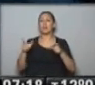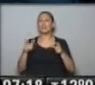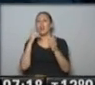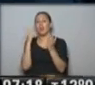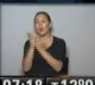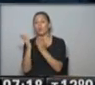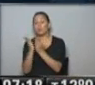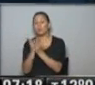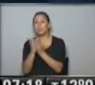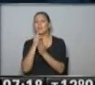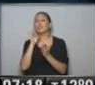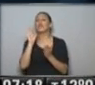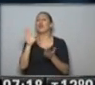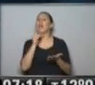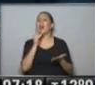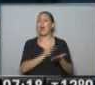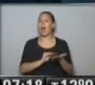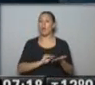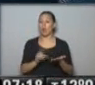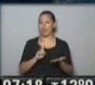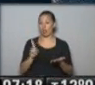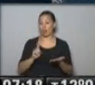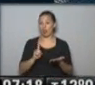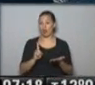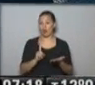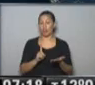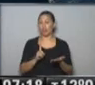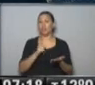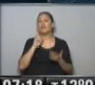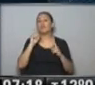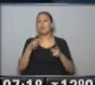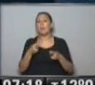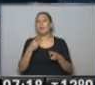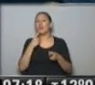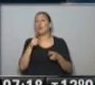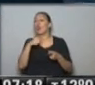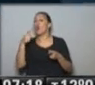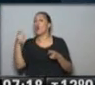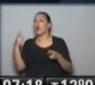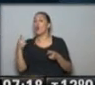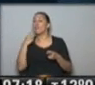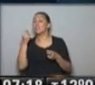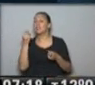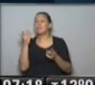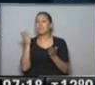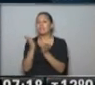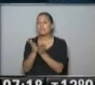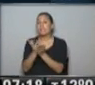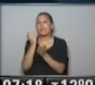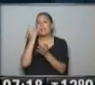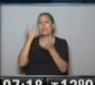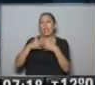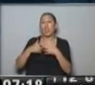académicos no solamente van a ser abogados, sino van a pertenecer a otras ramas de la ciencia y de la